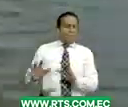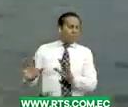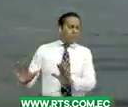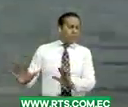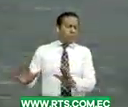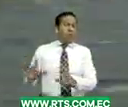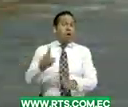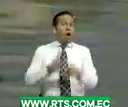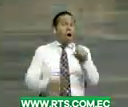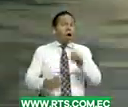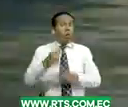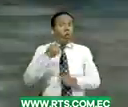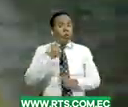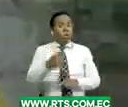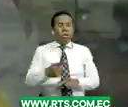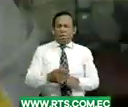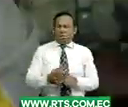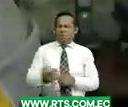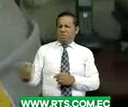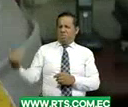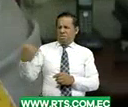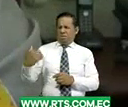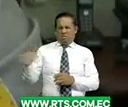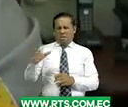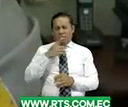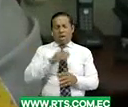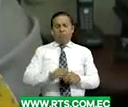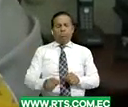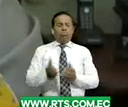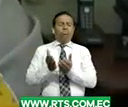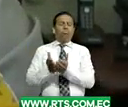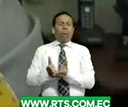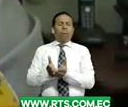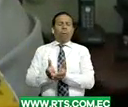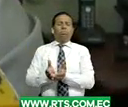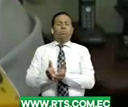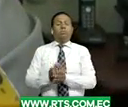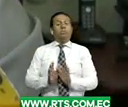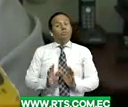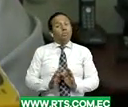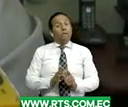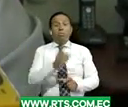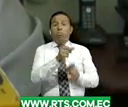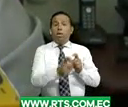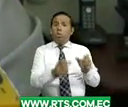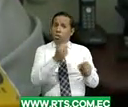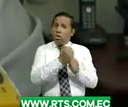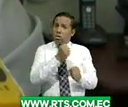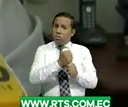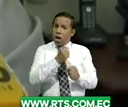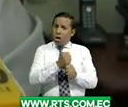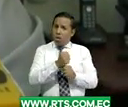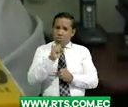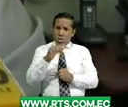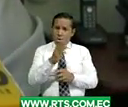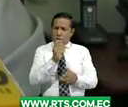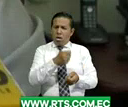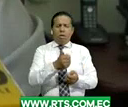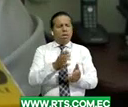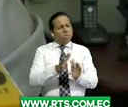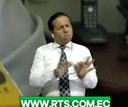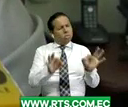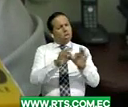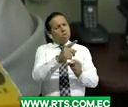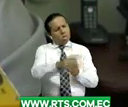los muelles para evitar el control. Bueno, los pescadores que colaboren, ellos nos exigen a nosotros seguridad. Yo les voy a